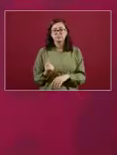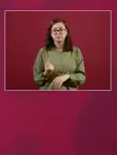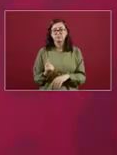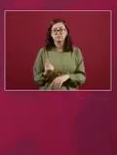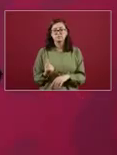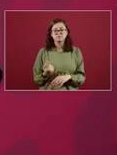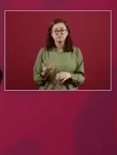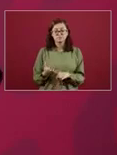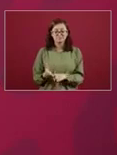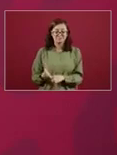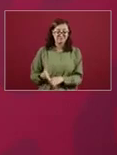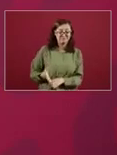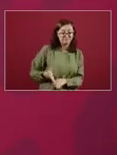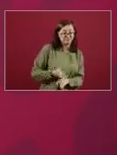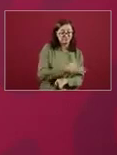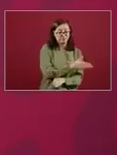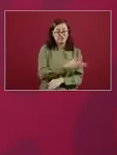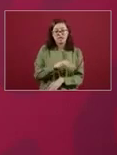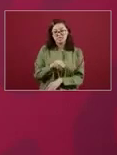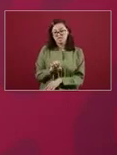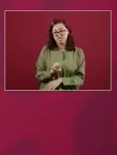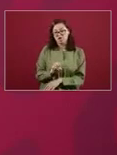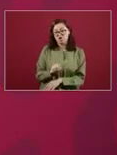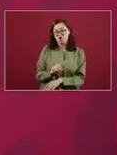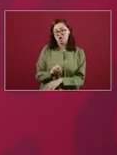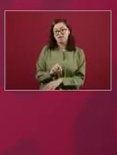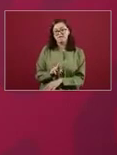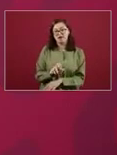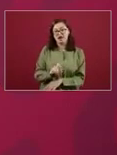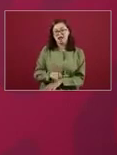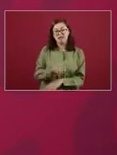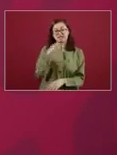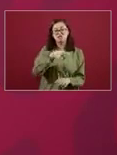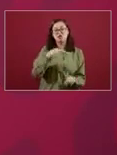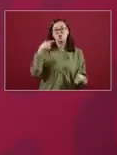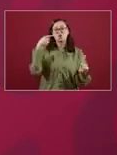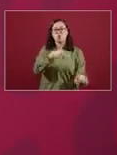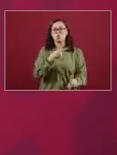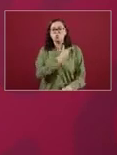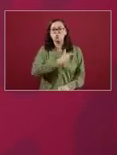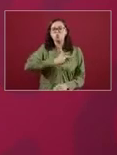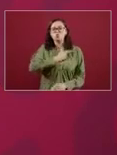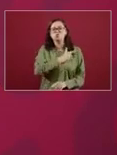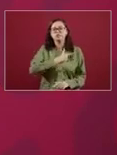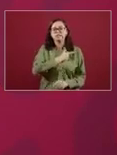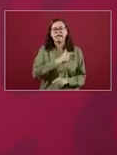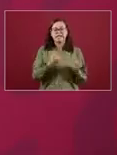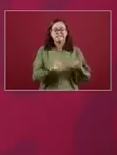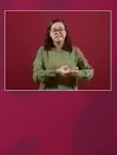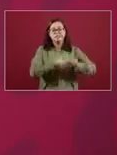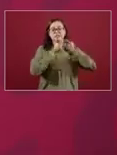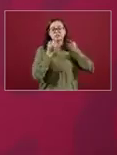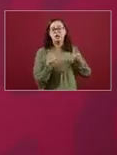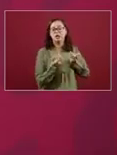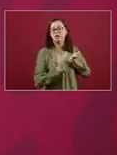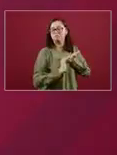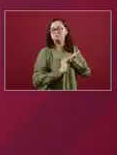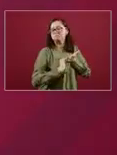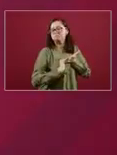en el periodo neoliberal se apostó al fin de la historia, a olvidarlo